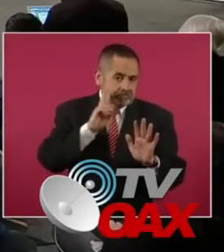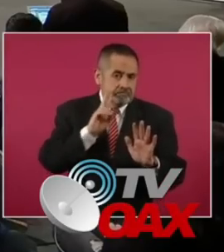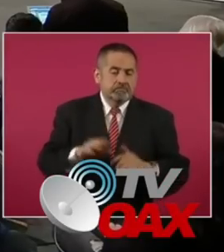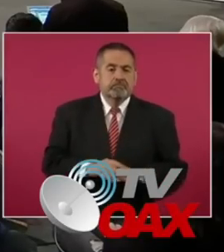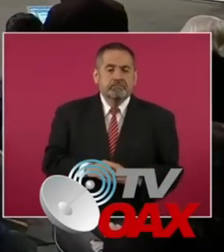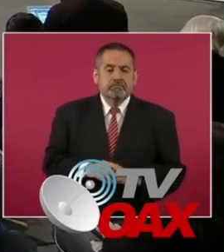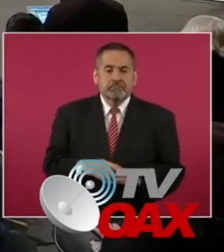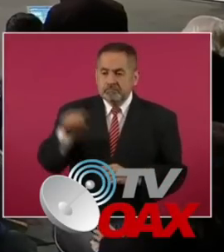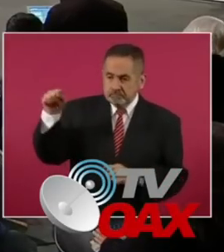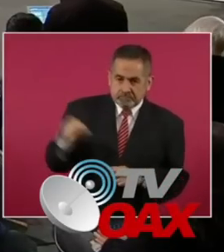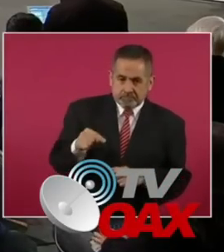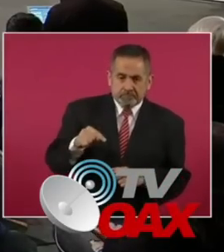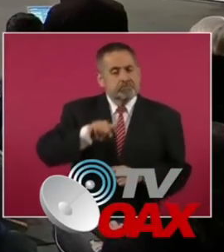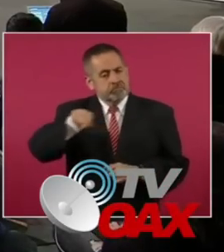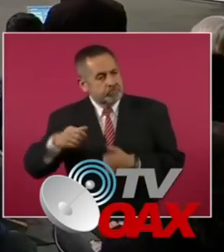Para meterlo por aquí.